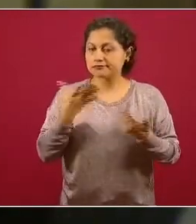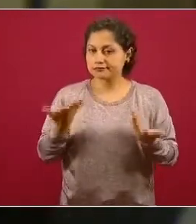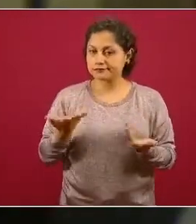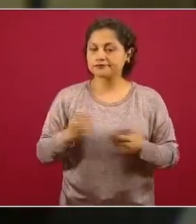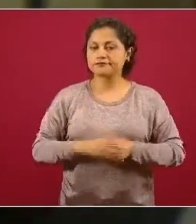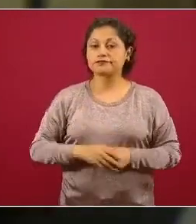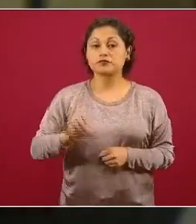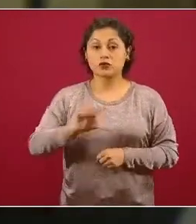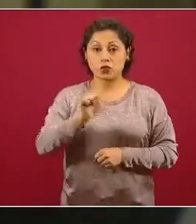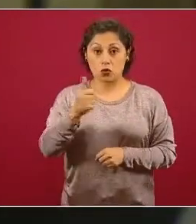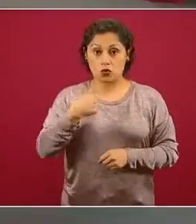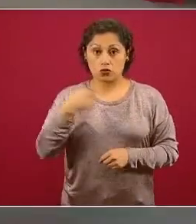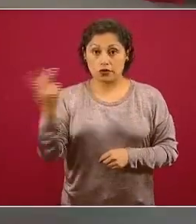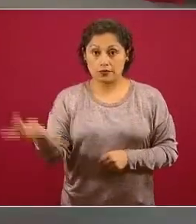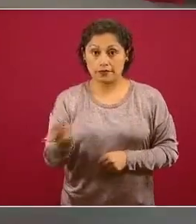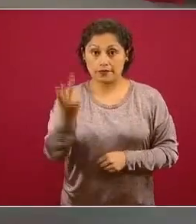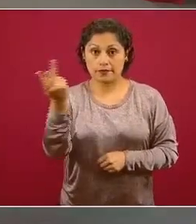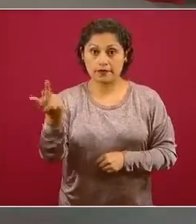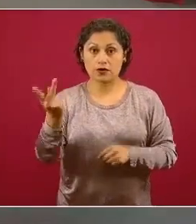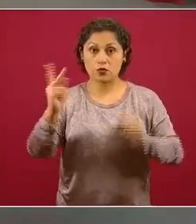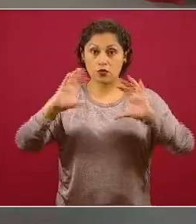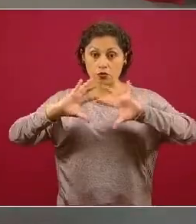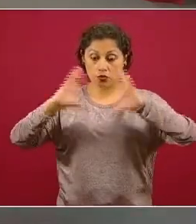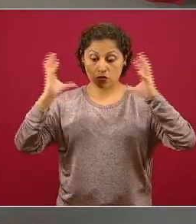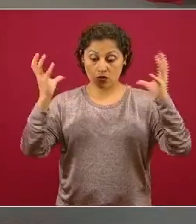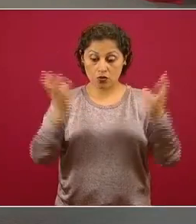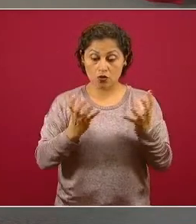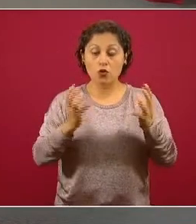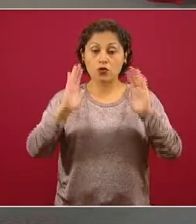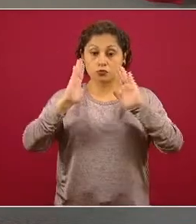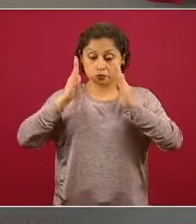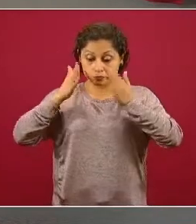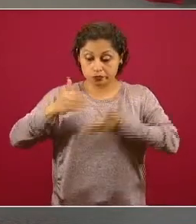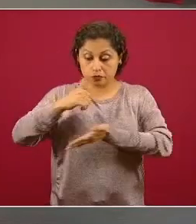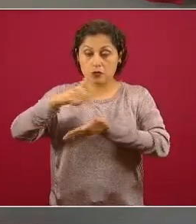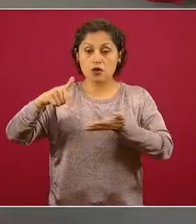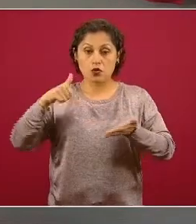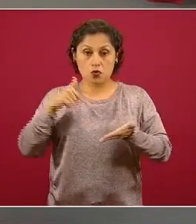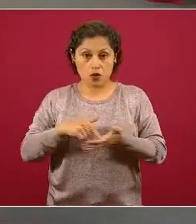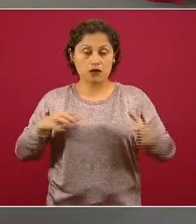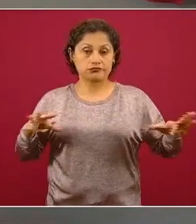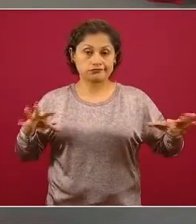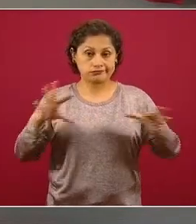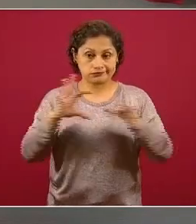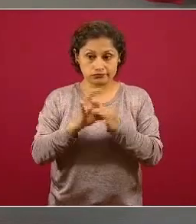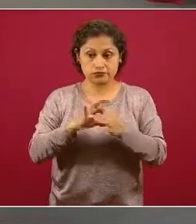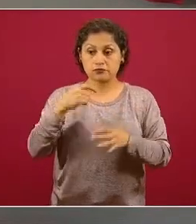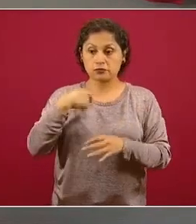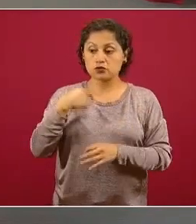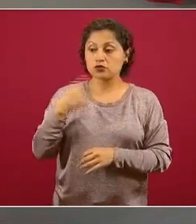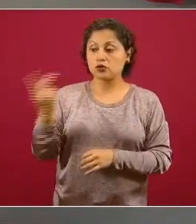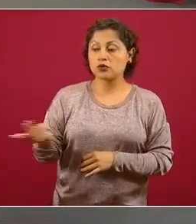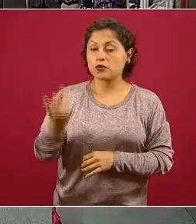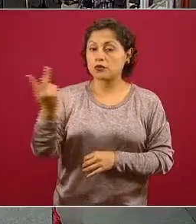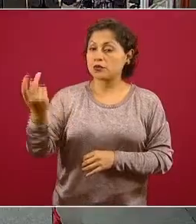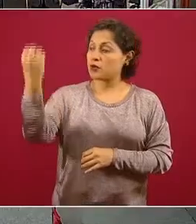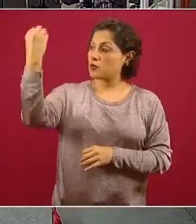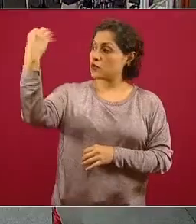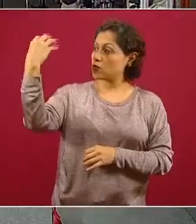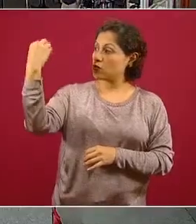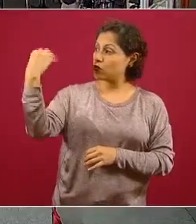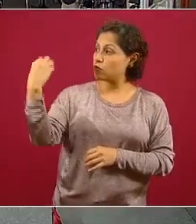ver con esta relación de lo global y lo local, es si vemos los estados en semáforo